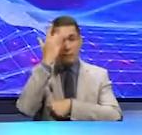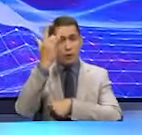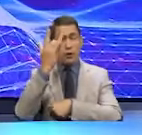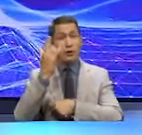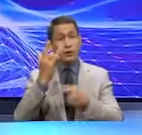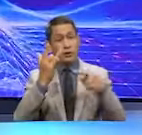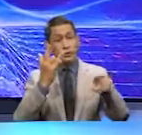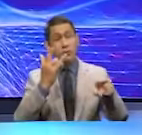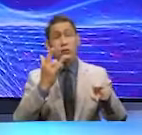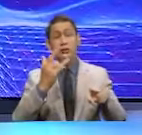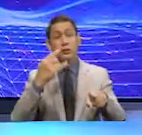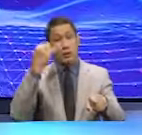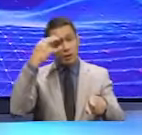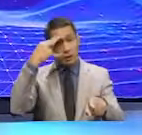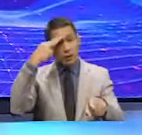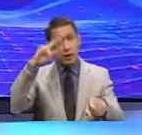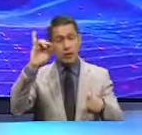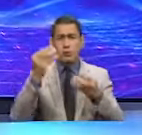crisis de gobernabilidad.